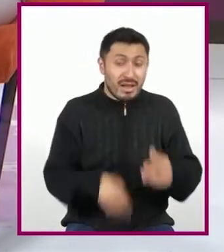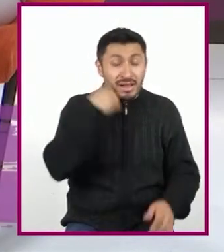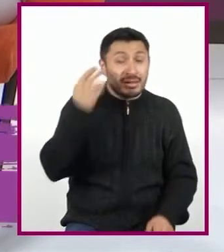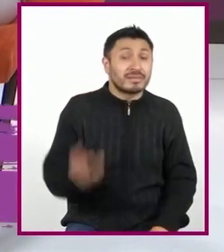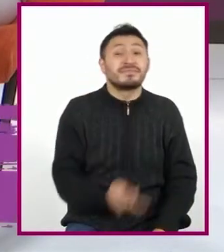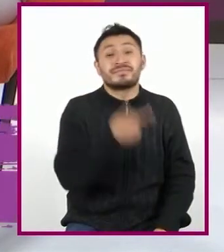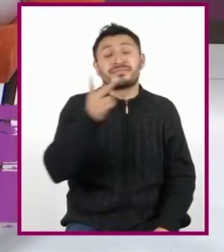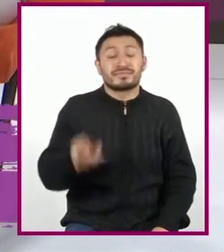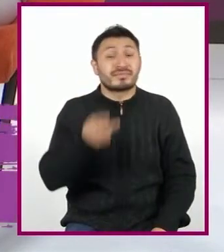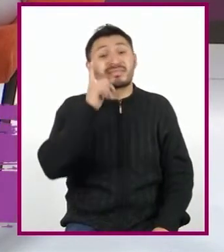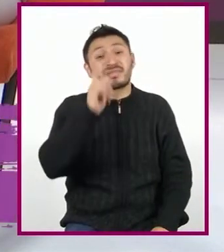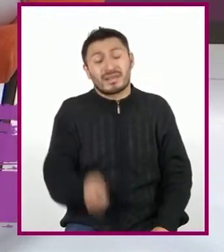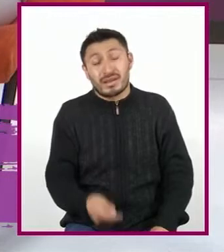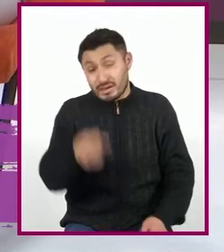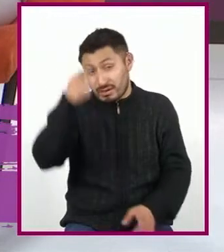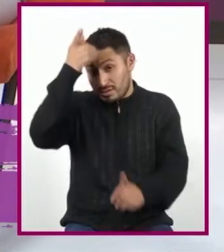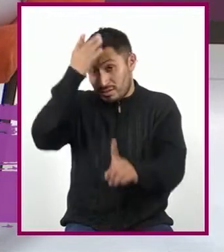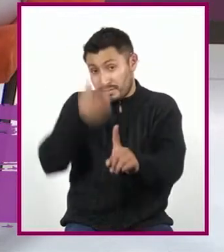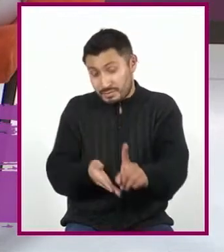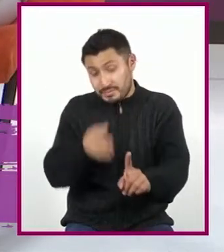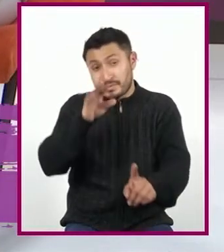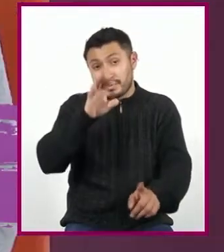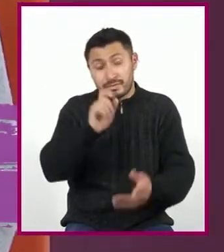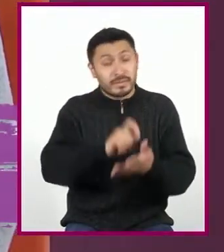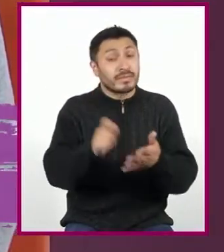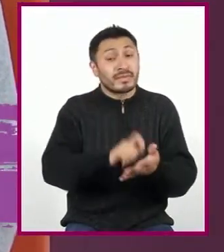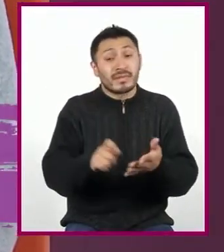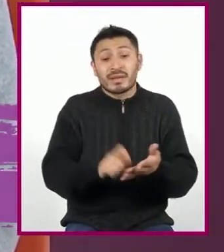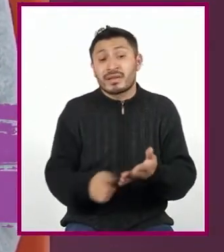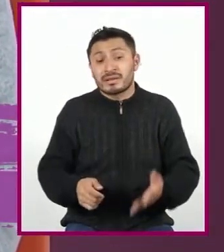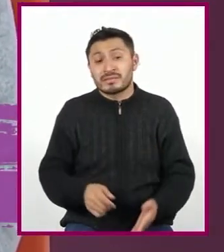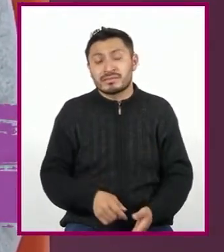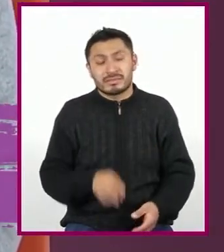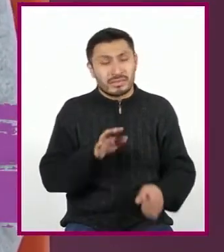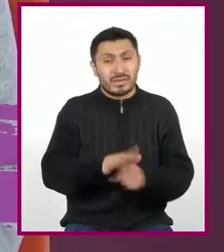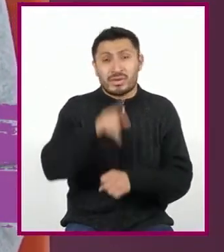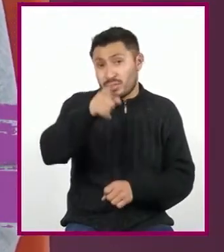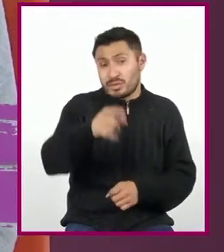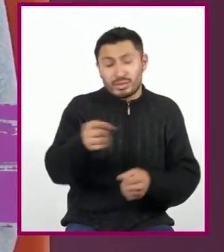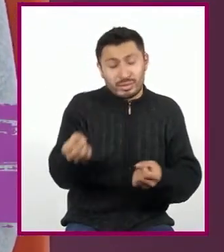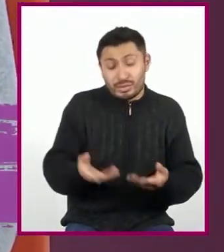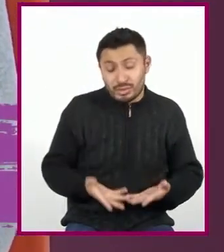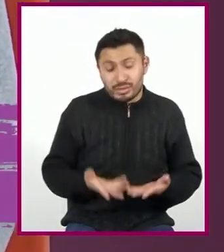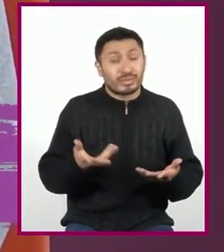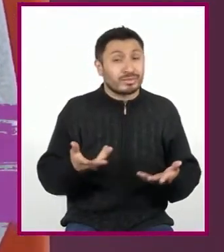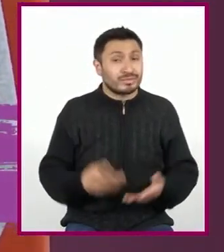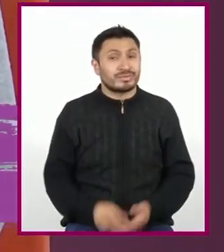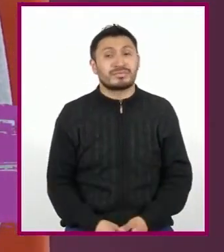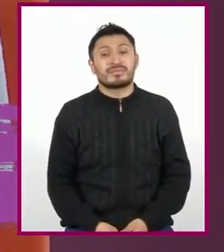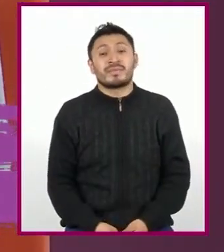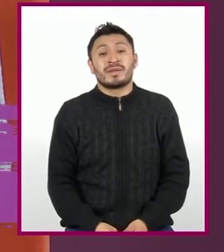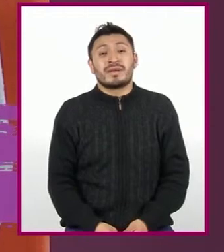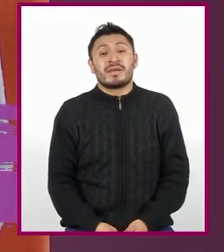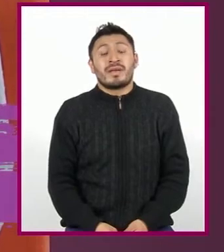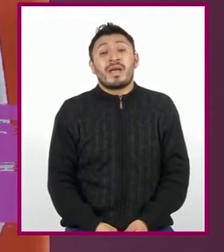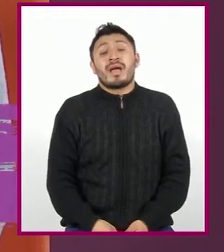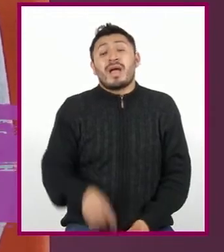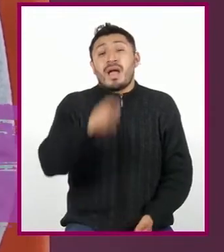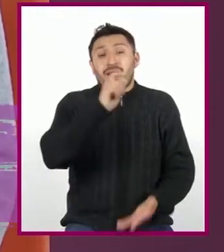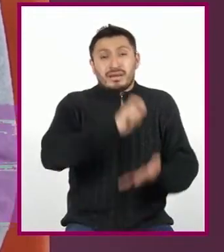unidad formal o temática, o bien, por el contrario, a la diversidad, como ocurre con frecuencia en los prólogos de